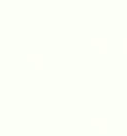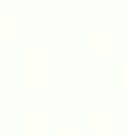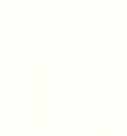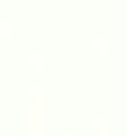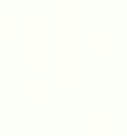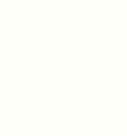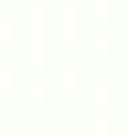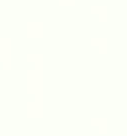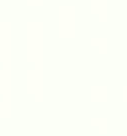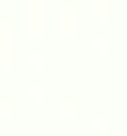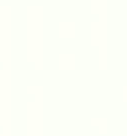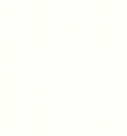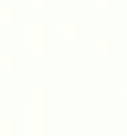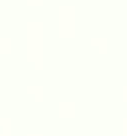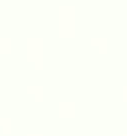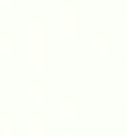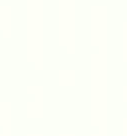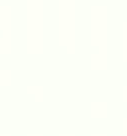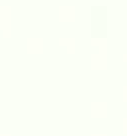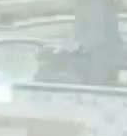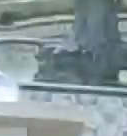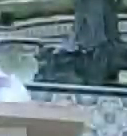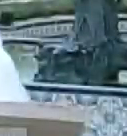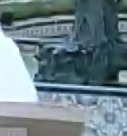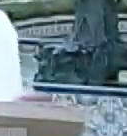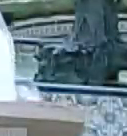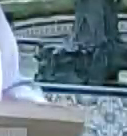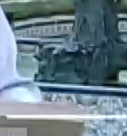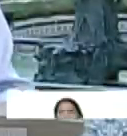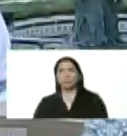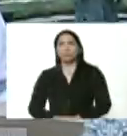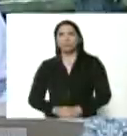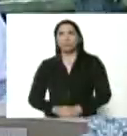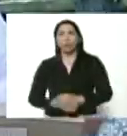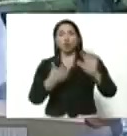venezuela de 882 casos